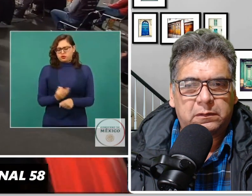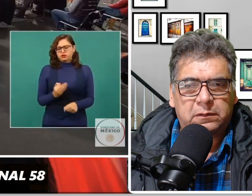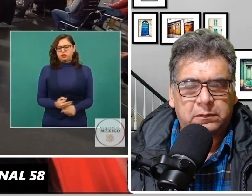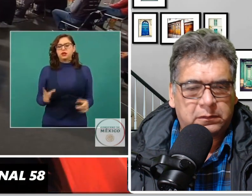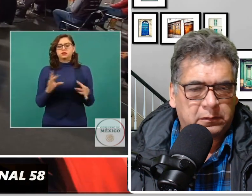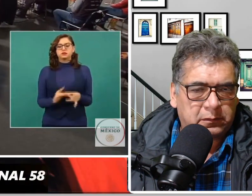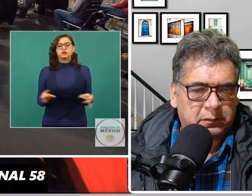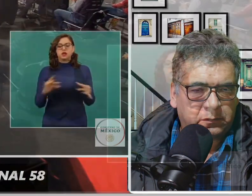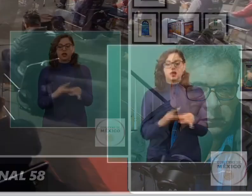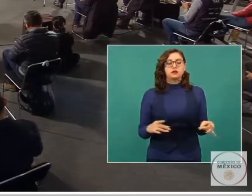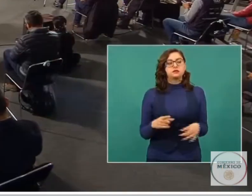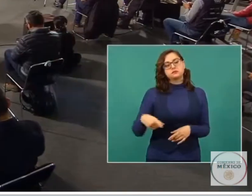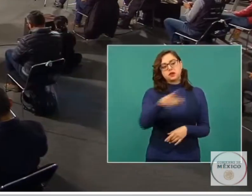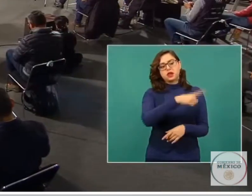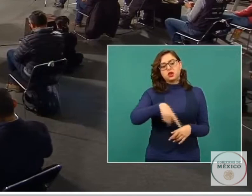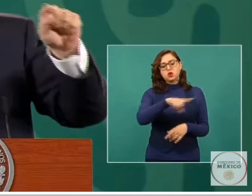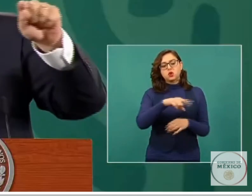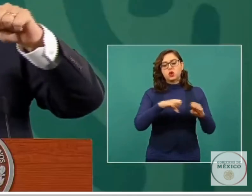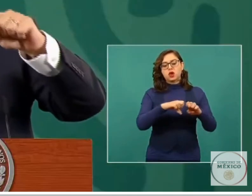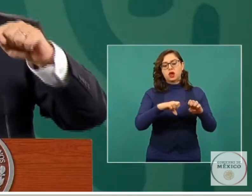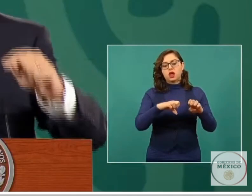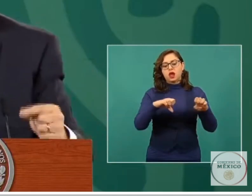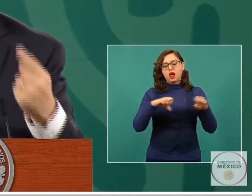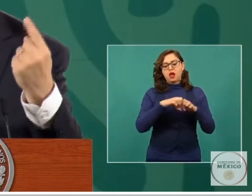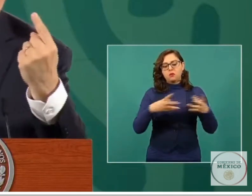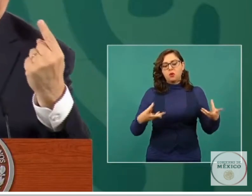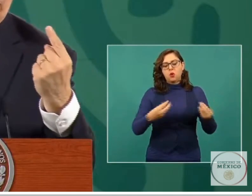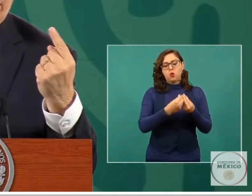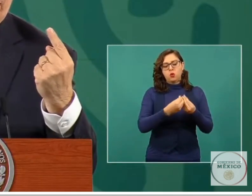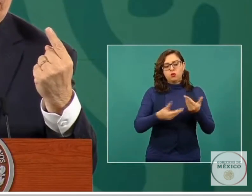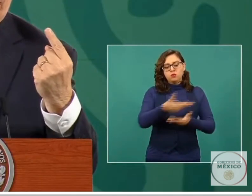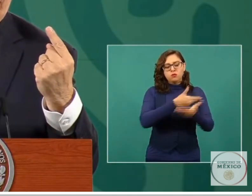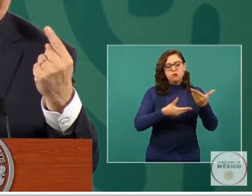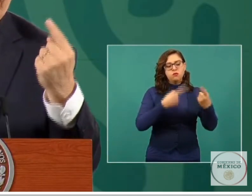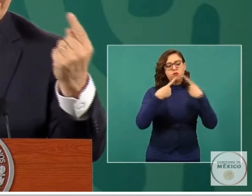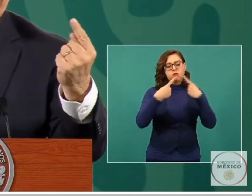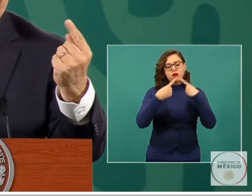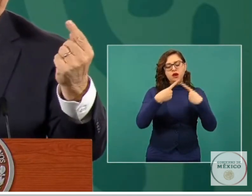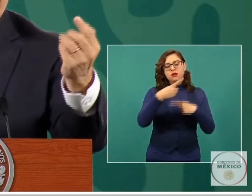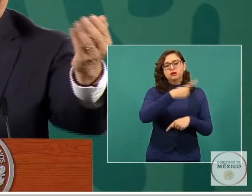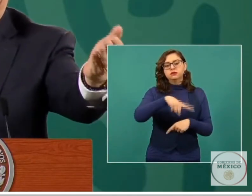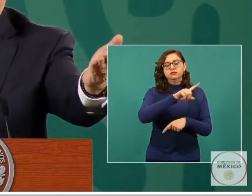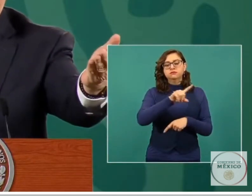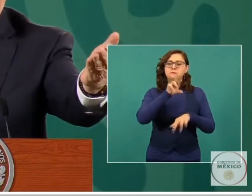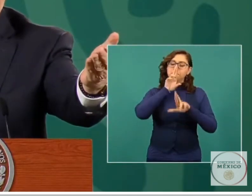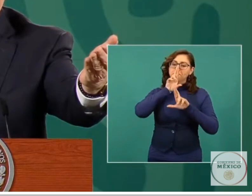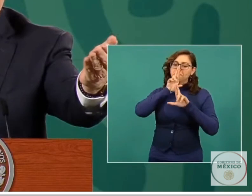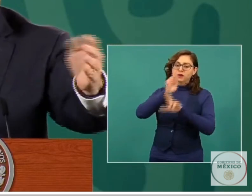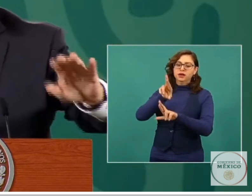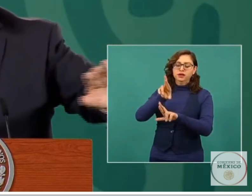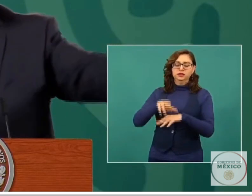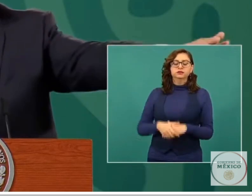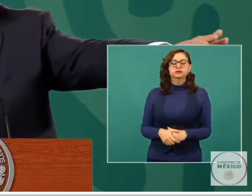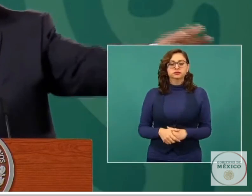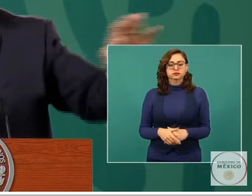se reunieron todos entre sí. En vez de tener 11 respuestas, vamos a tener una sola. ¿Qué se dice en esa? Lo que acabo de